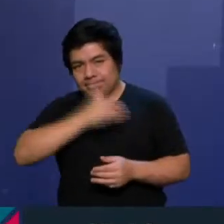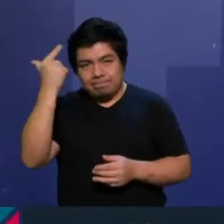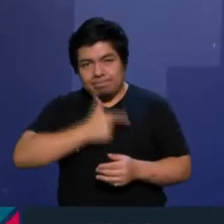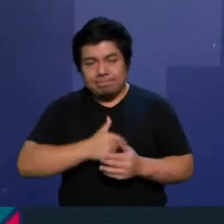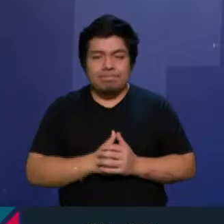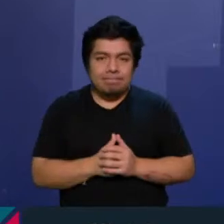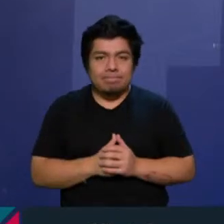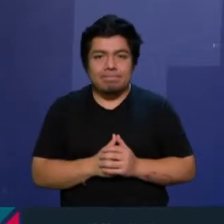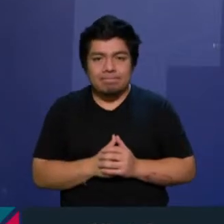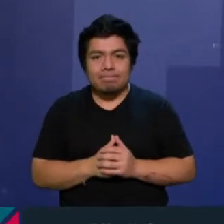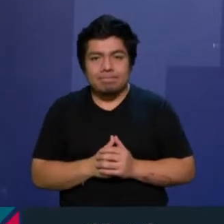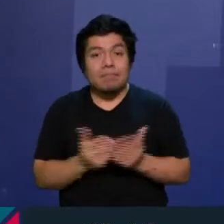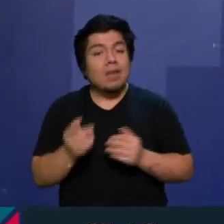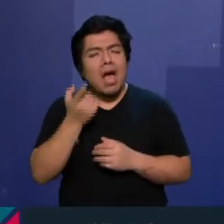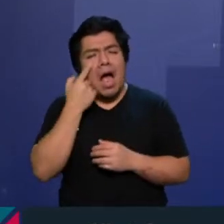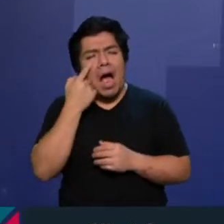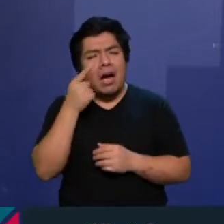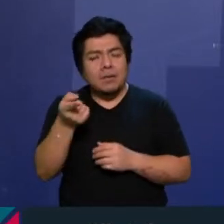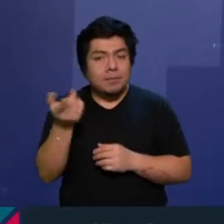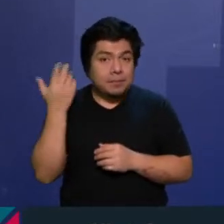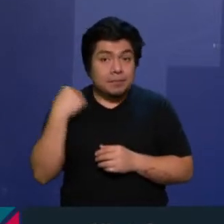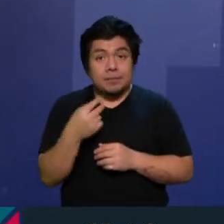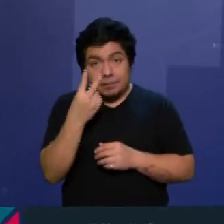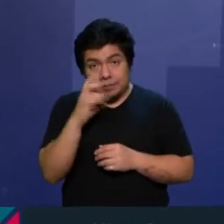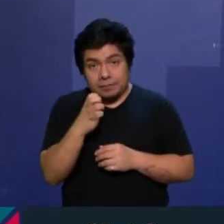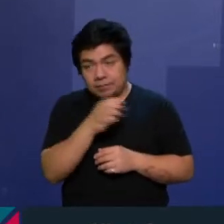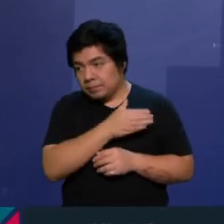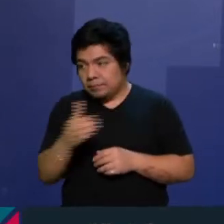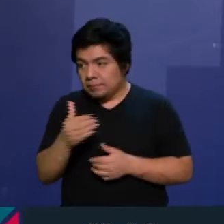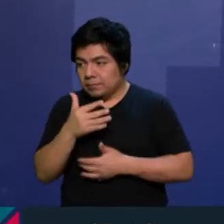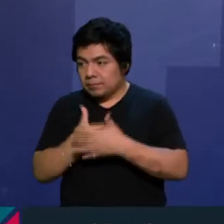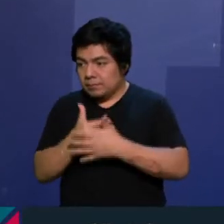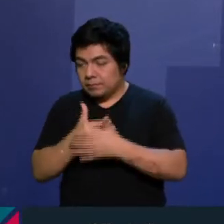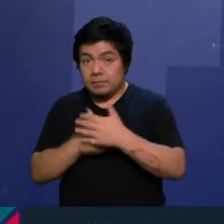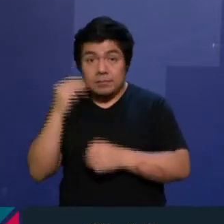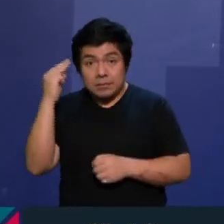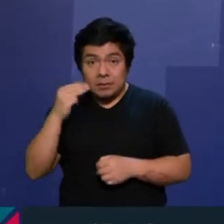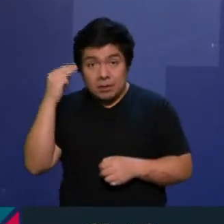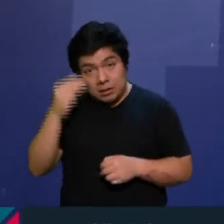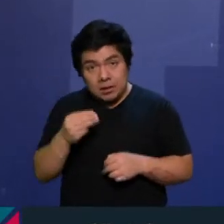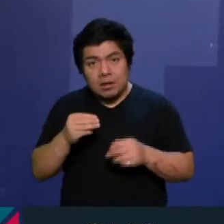noches. Gracias por sus palabras. Y mire, desde el día 2 de enero y hasta el 15 de marzo, las agrupaciones políticas